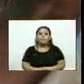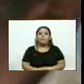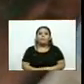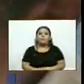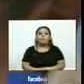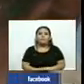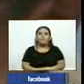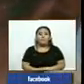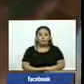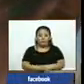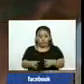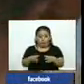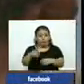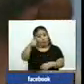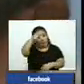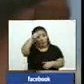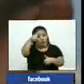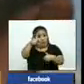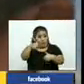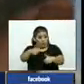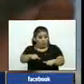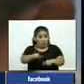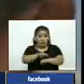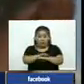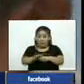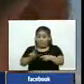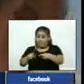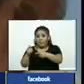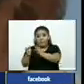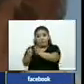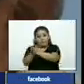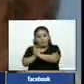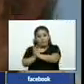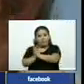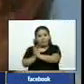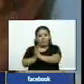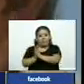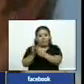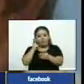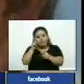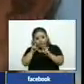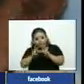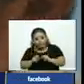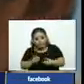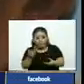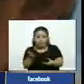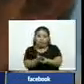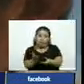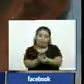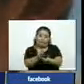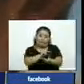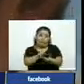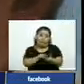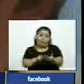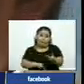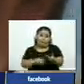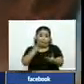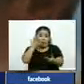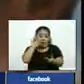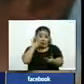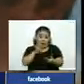El acuerdo ha sido que en primerísimo lugar estaremos estudiando el informe. Si alguien tuviera